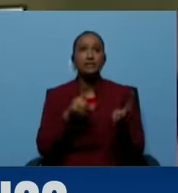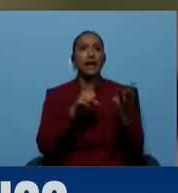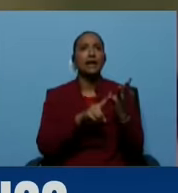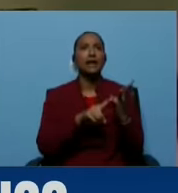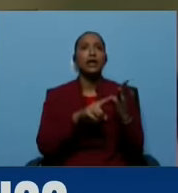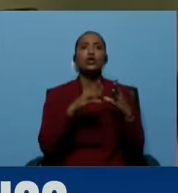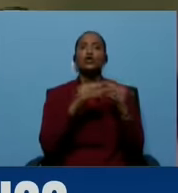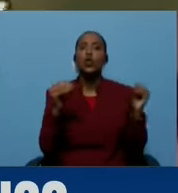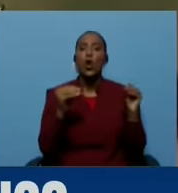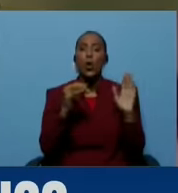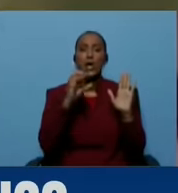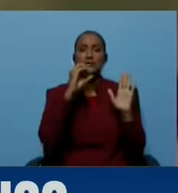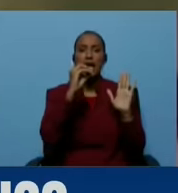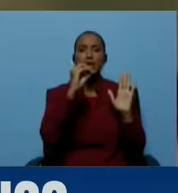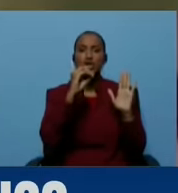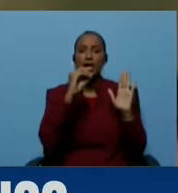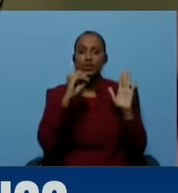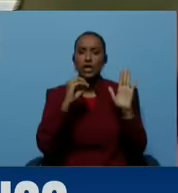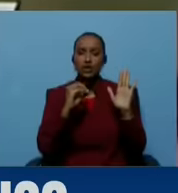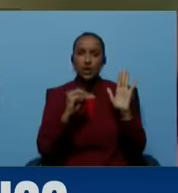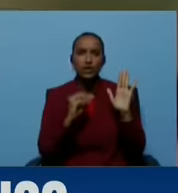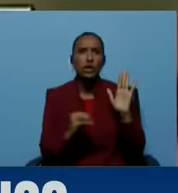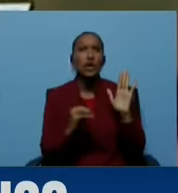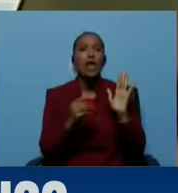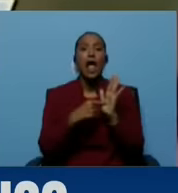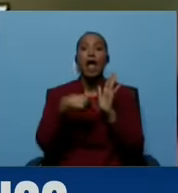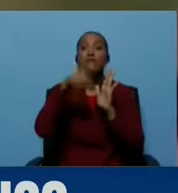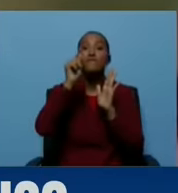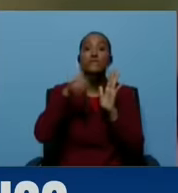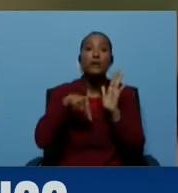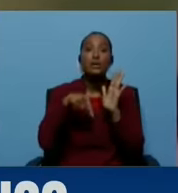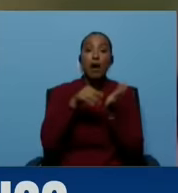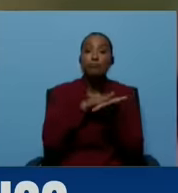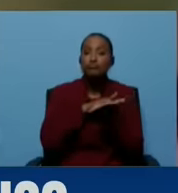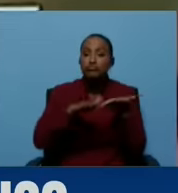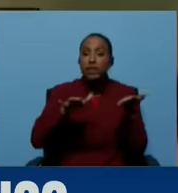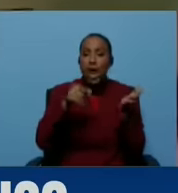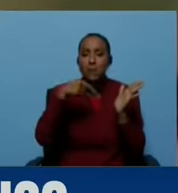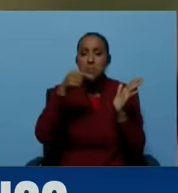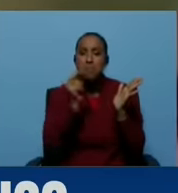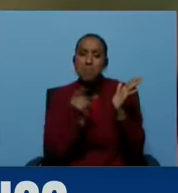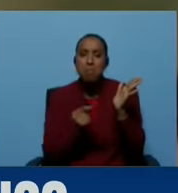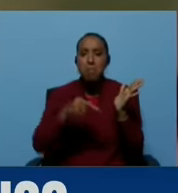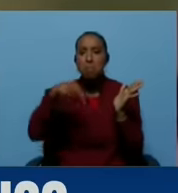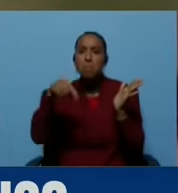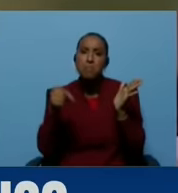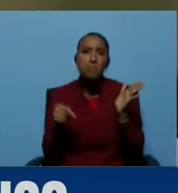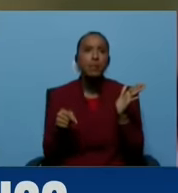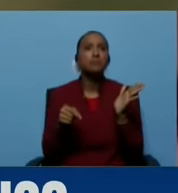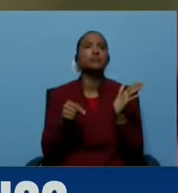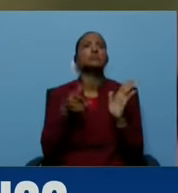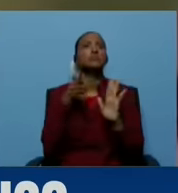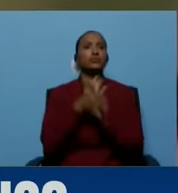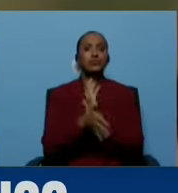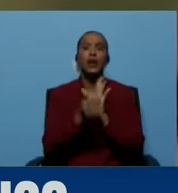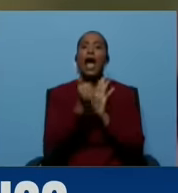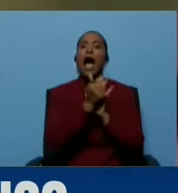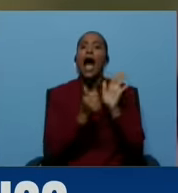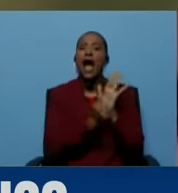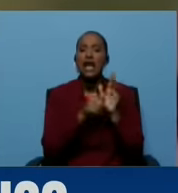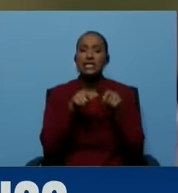planos, todo en cero, firmas planas, ustedes van a ver gusanitos, actas rotas, incompletas